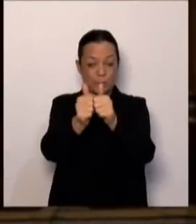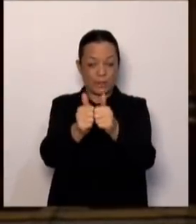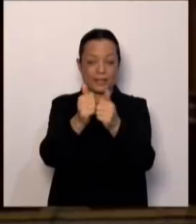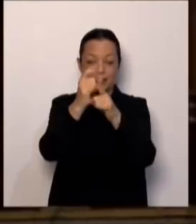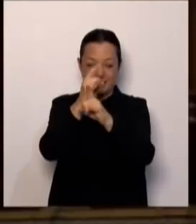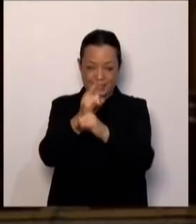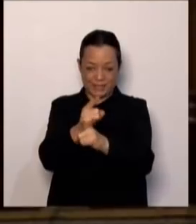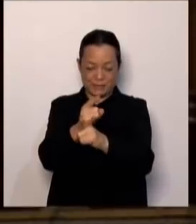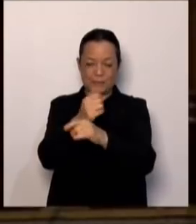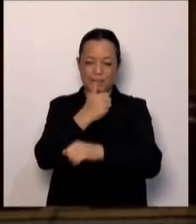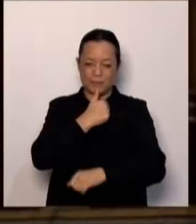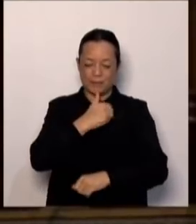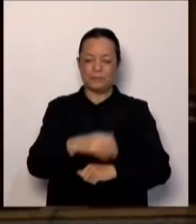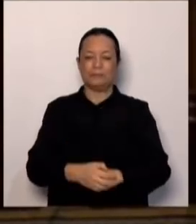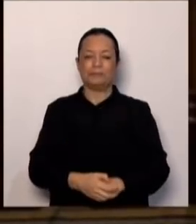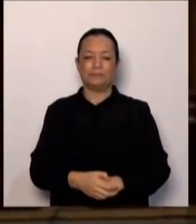siempre.